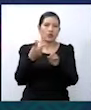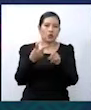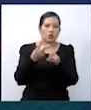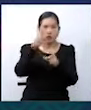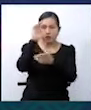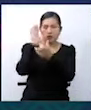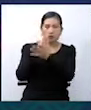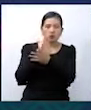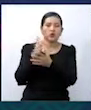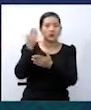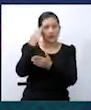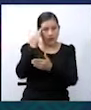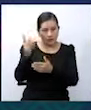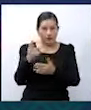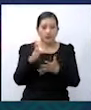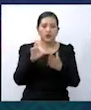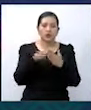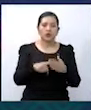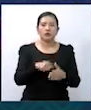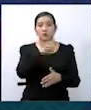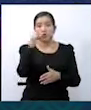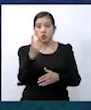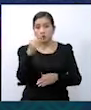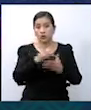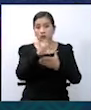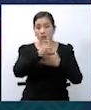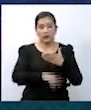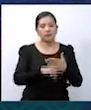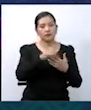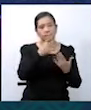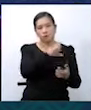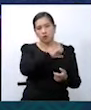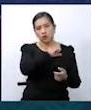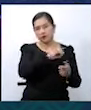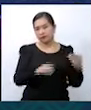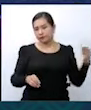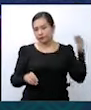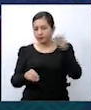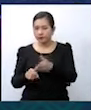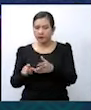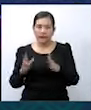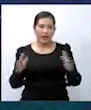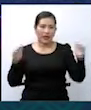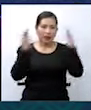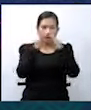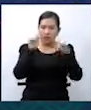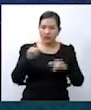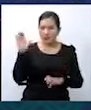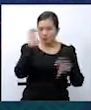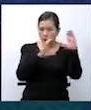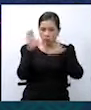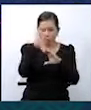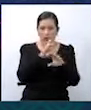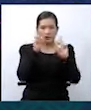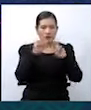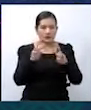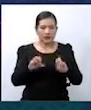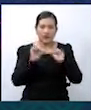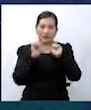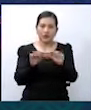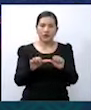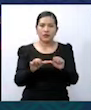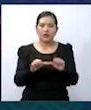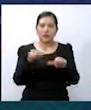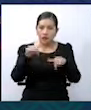Posteriormente, el 2 de marzo, personal policial se constituye a la ciudad de La Paz para generar o continuar con los procesos investigativos. En el lugar